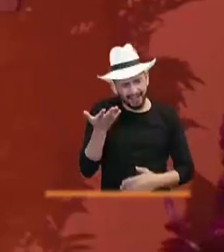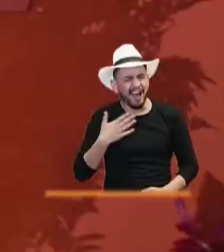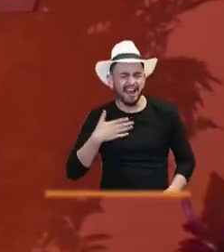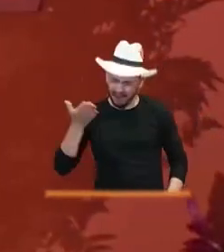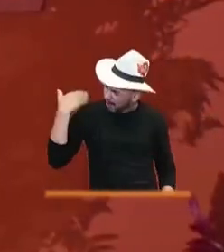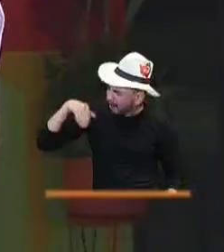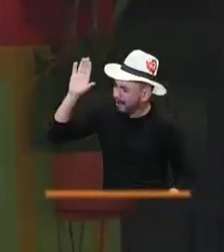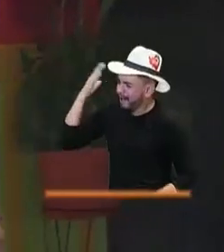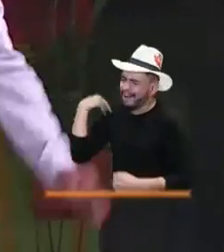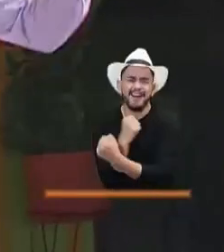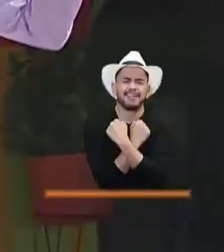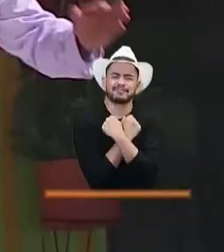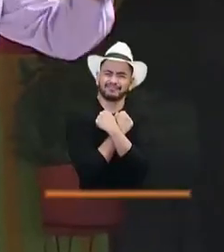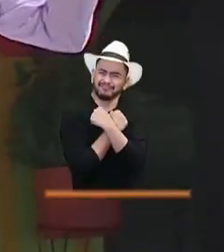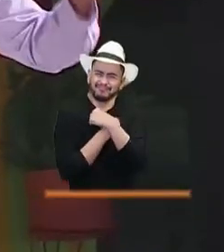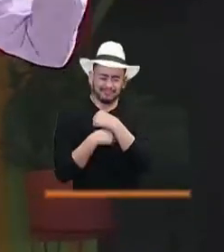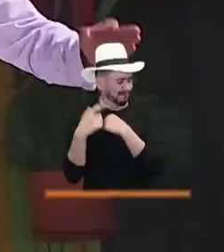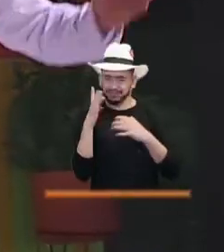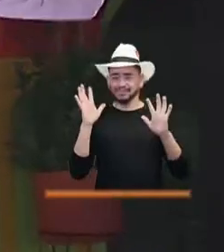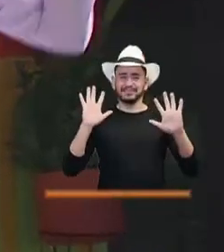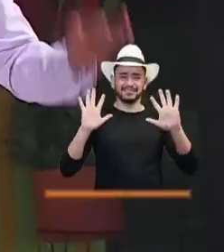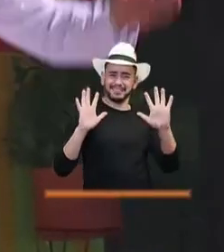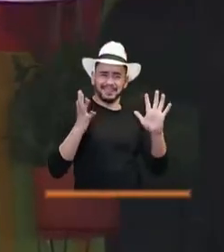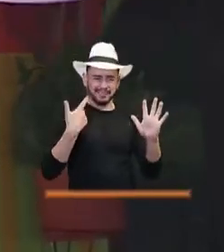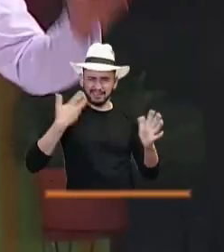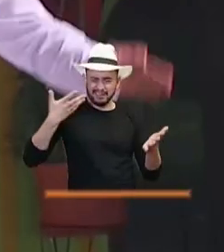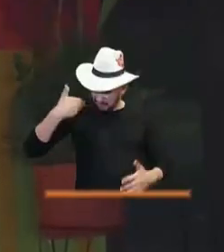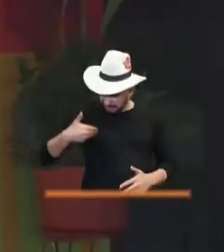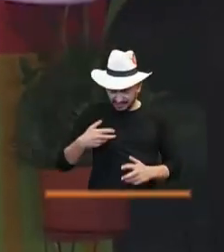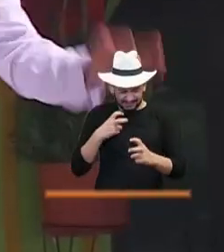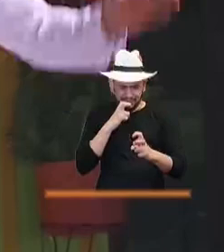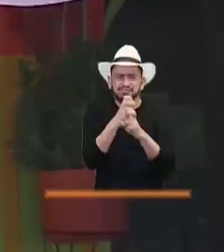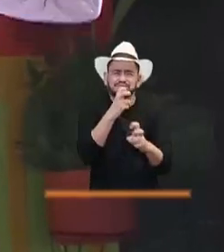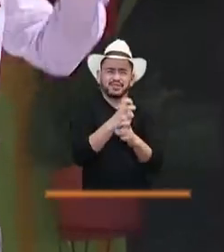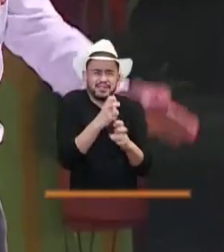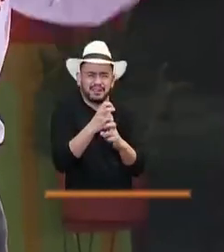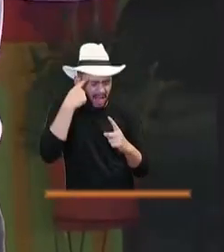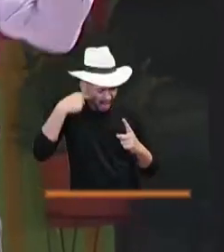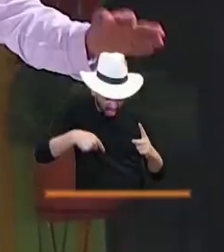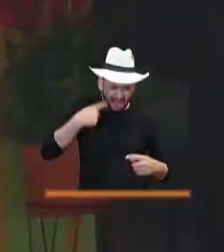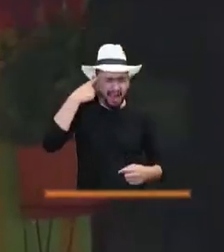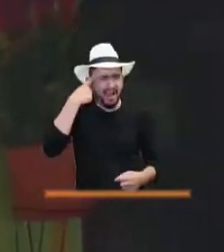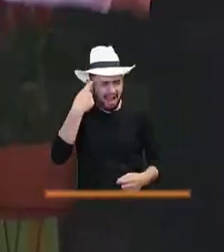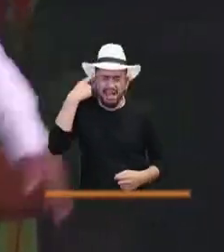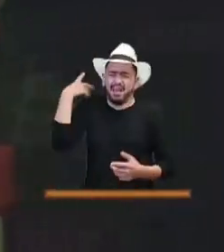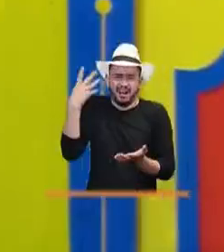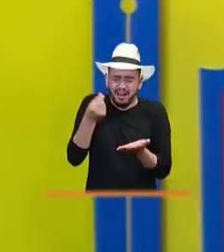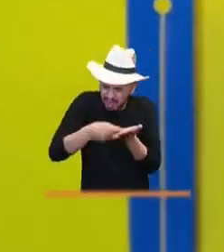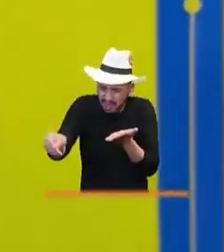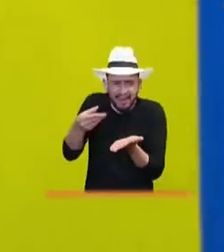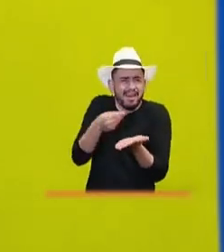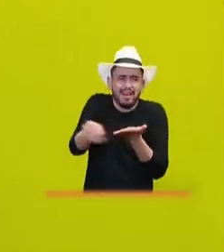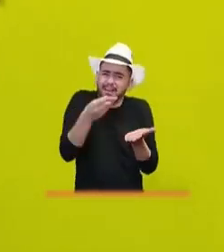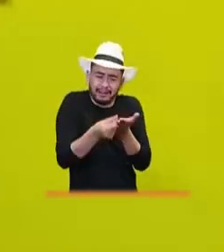gran tormento y recuerdo cada mes con la cuota de alimento.